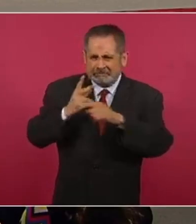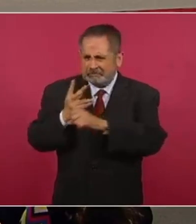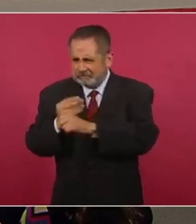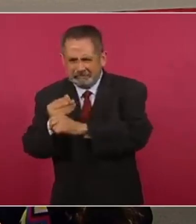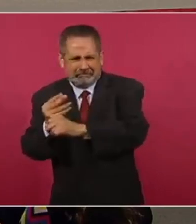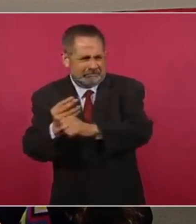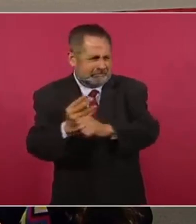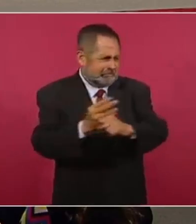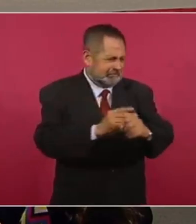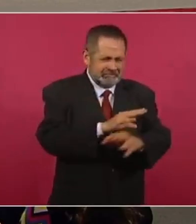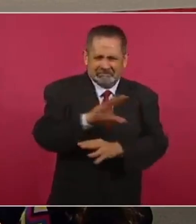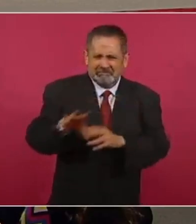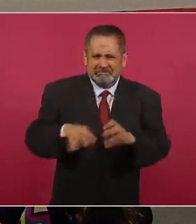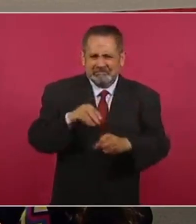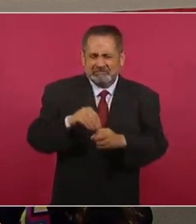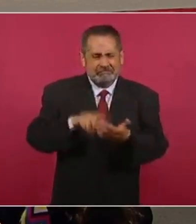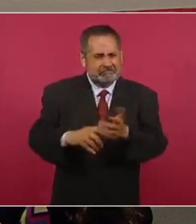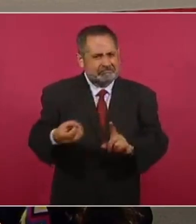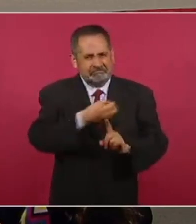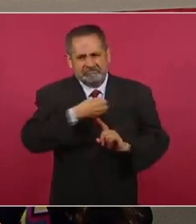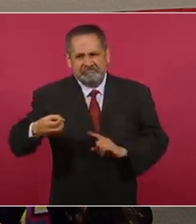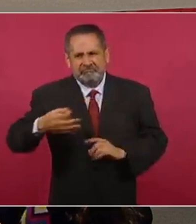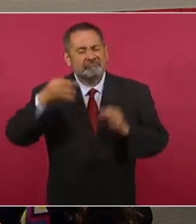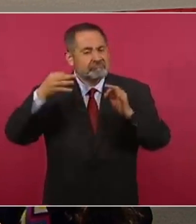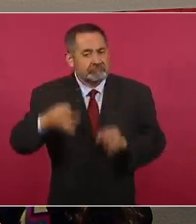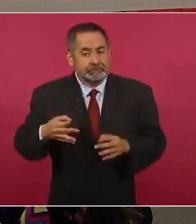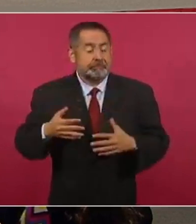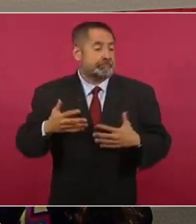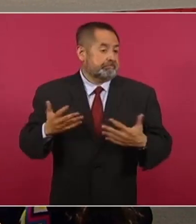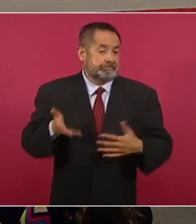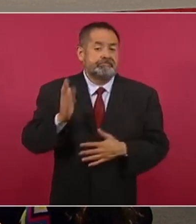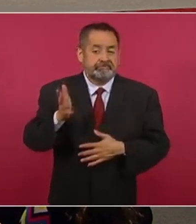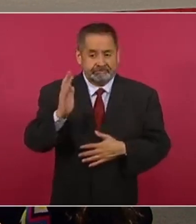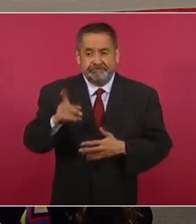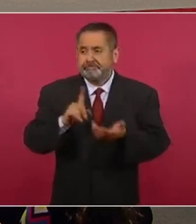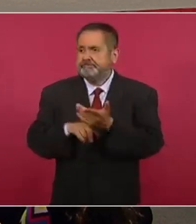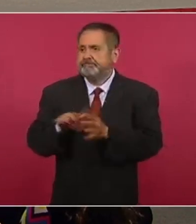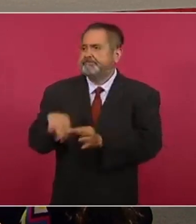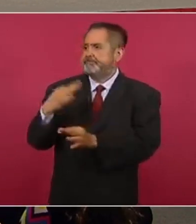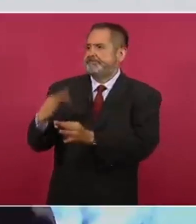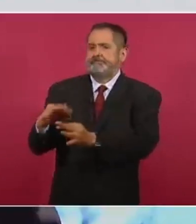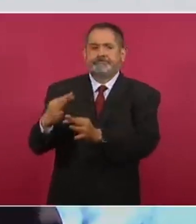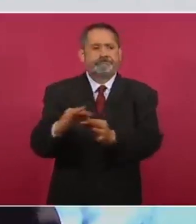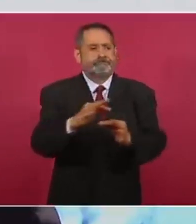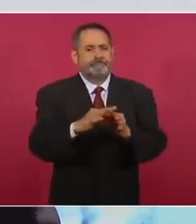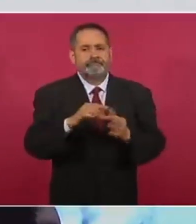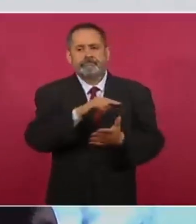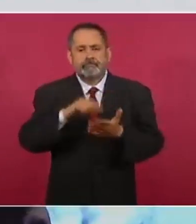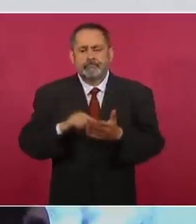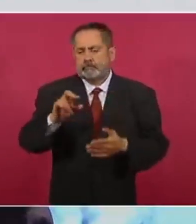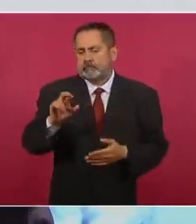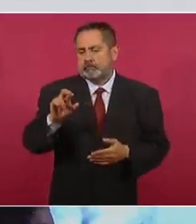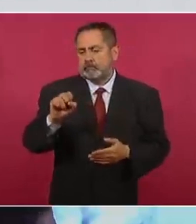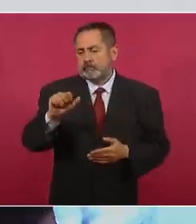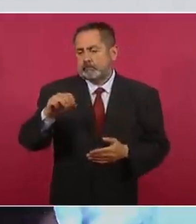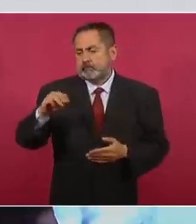propios transfers ya con esto hemos dado mantenimiento a las salas de función de los hospitales de rosamorada del